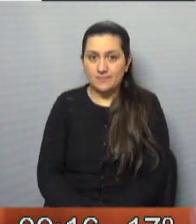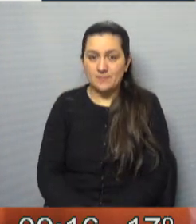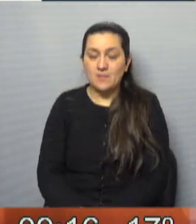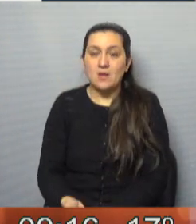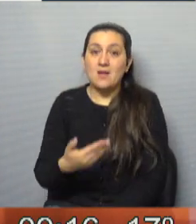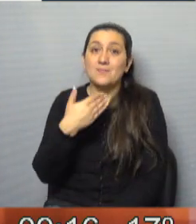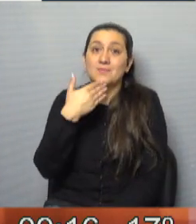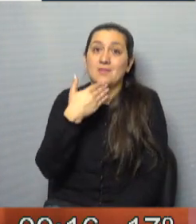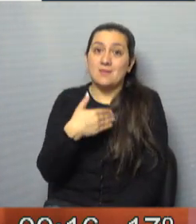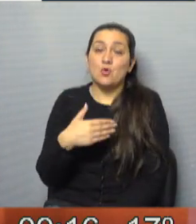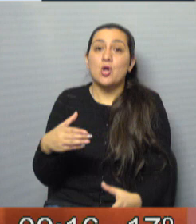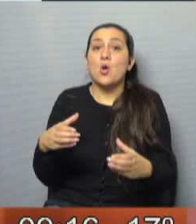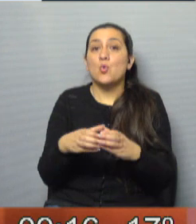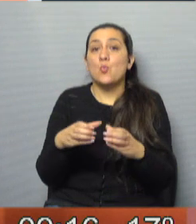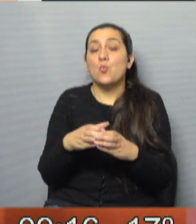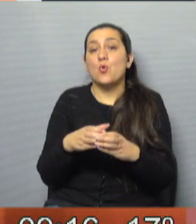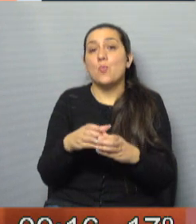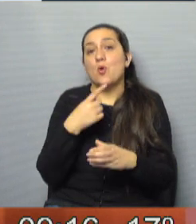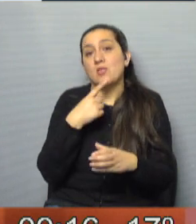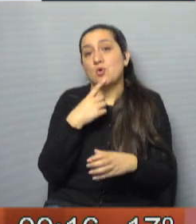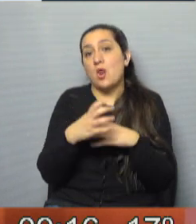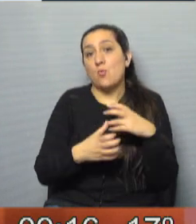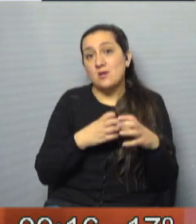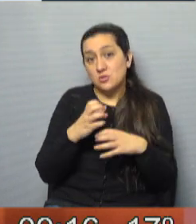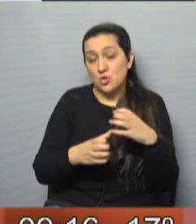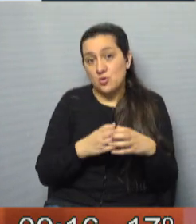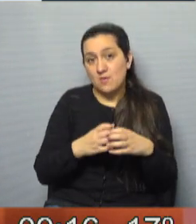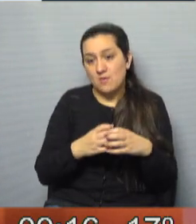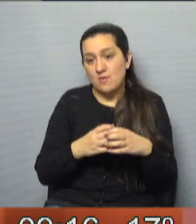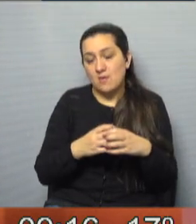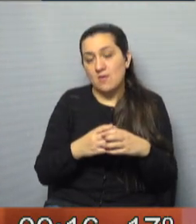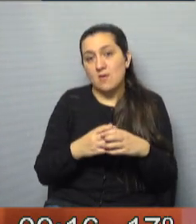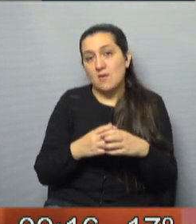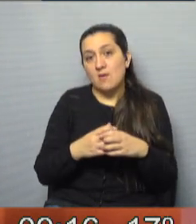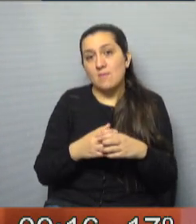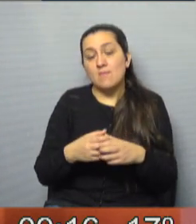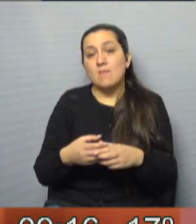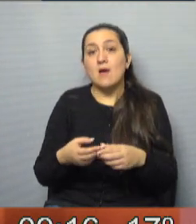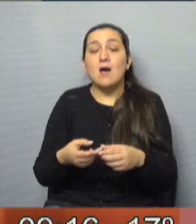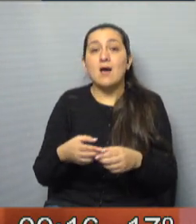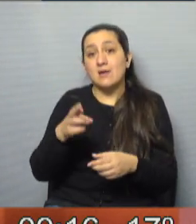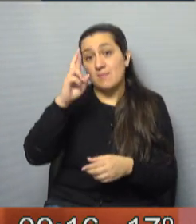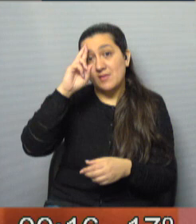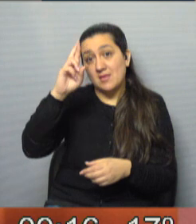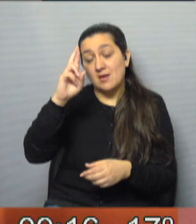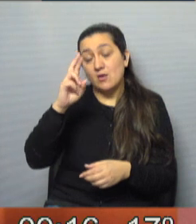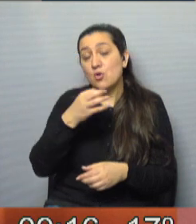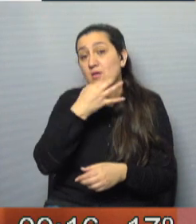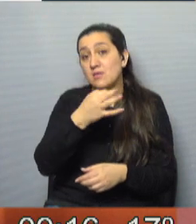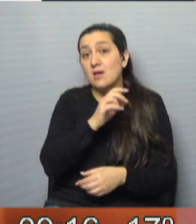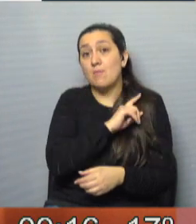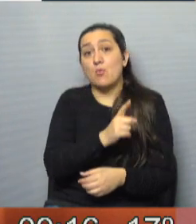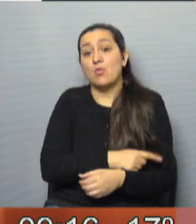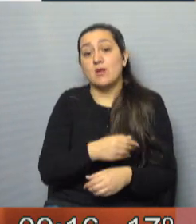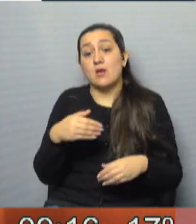entendemos que la coalición en sí va a seguir los pasos que marca el Poder Ejecutivo. Ahora, tendremos que sentarnos con